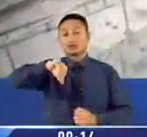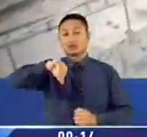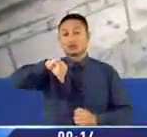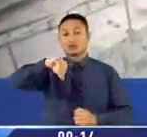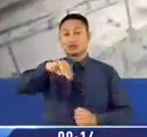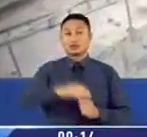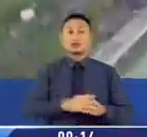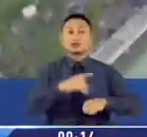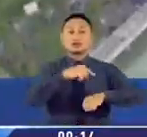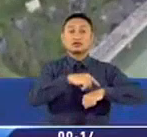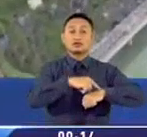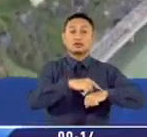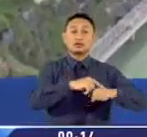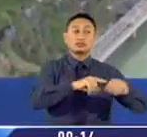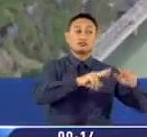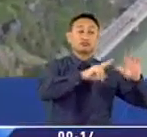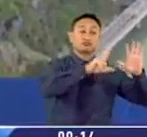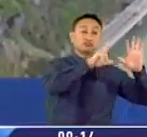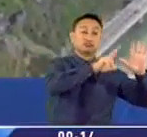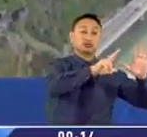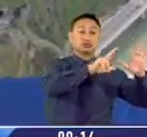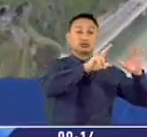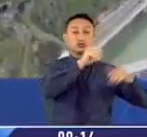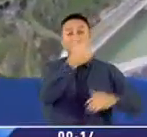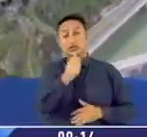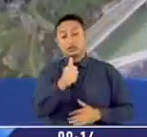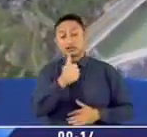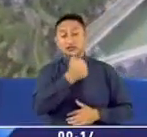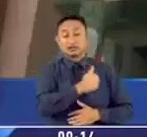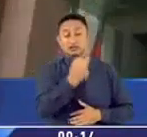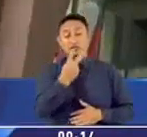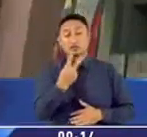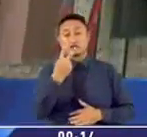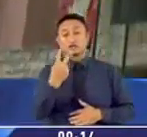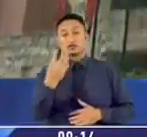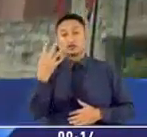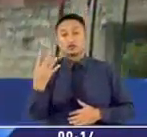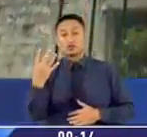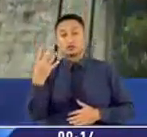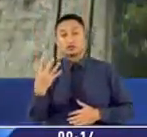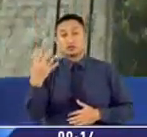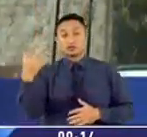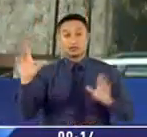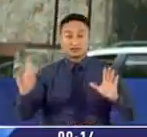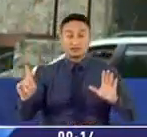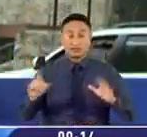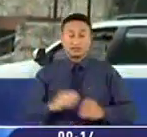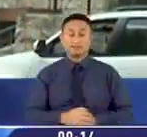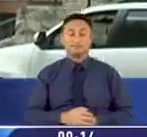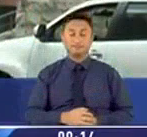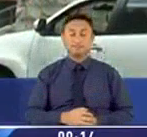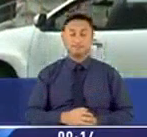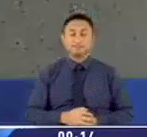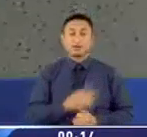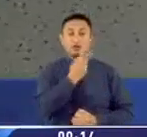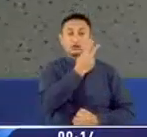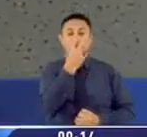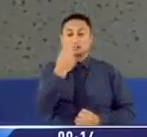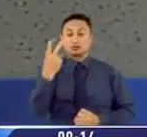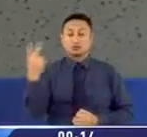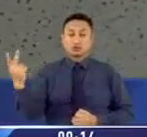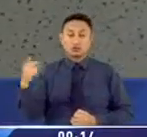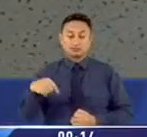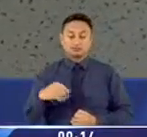en horarios que van entre 8 y 10, 10 a 12, 12 a 14, de 14 a 16 y 16 a 18. La interrupción